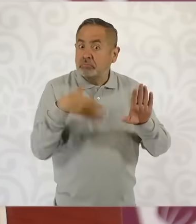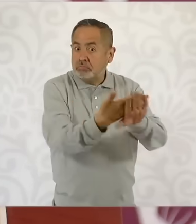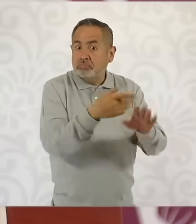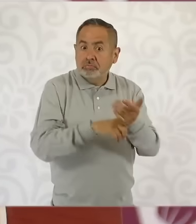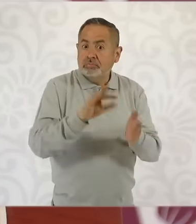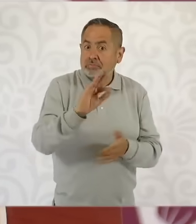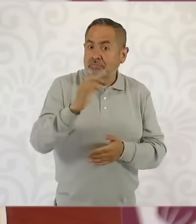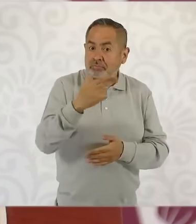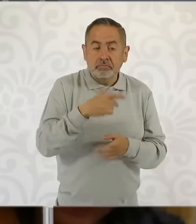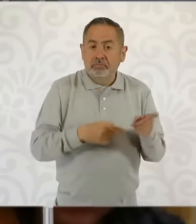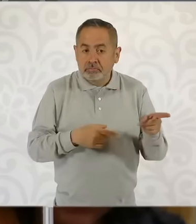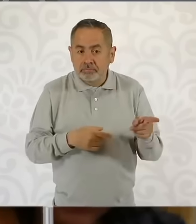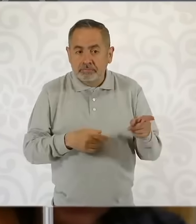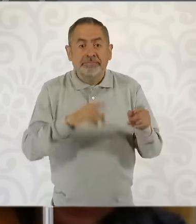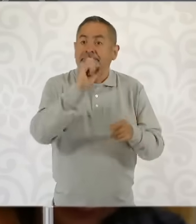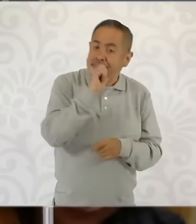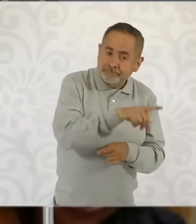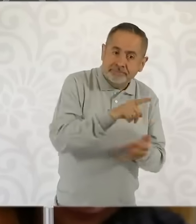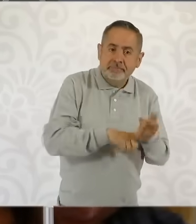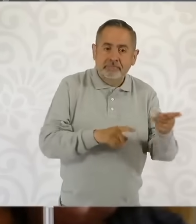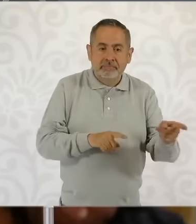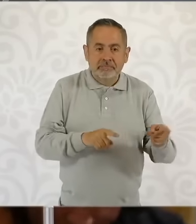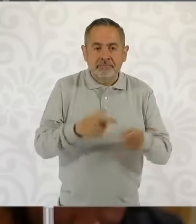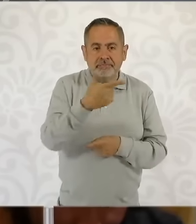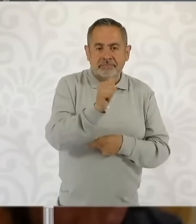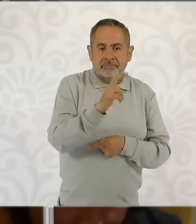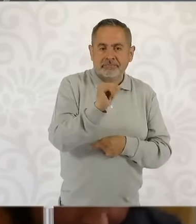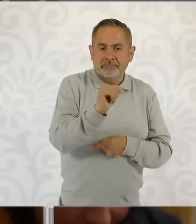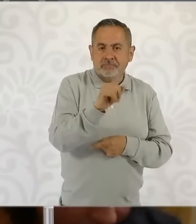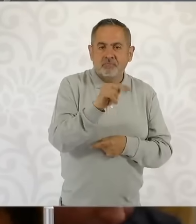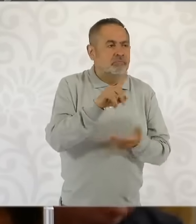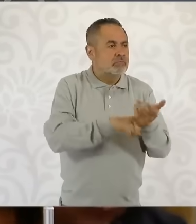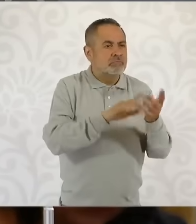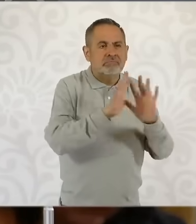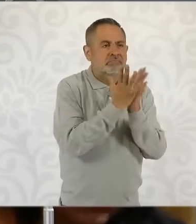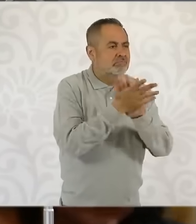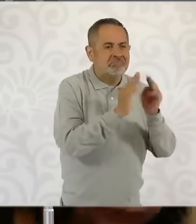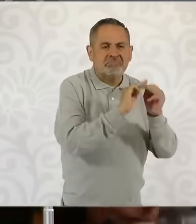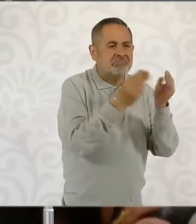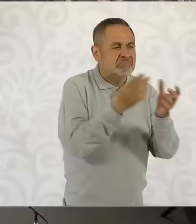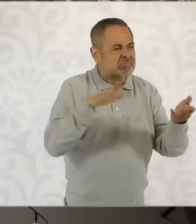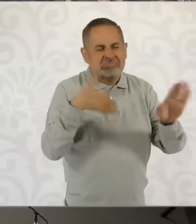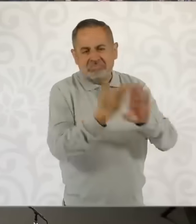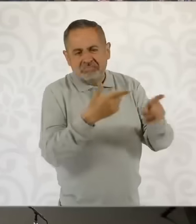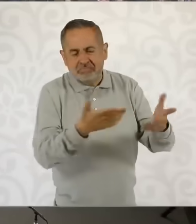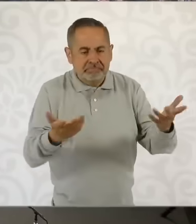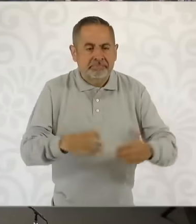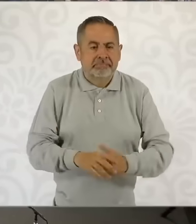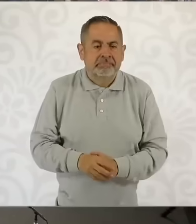justo el presidente cuando García Luna hacía todo esto. ¿Qué nos puede decir al respecto?